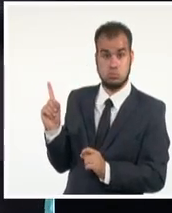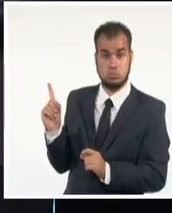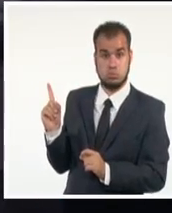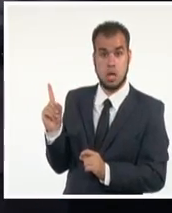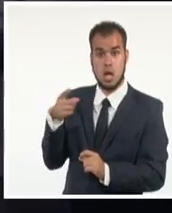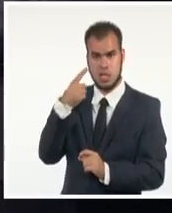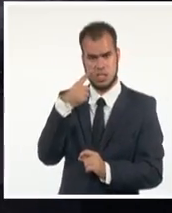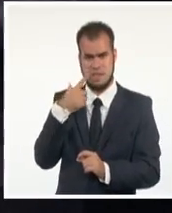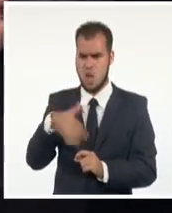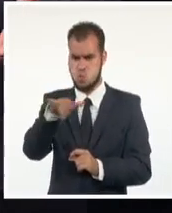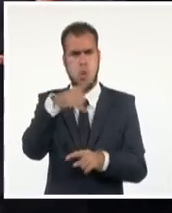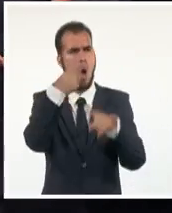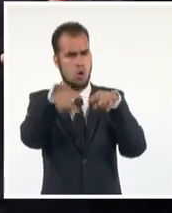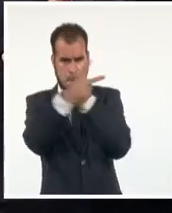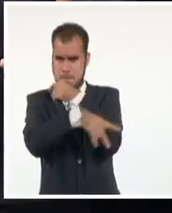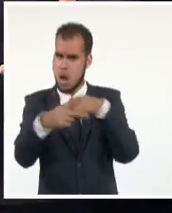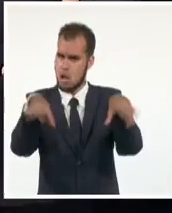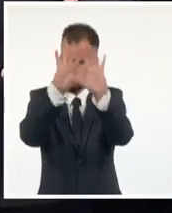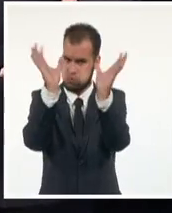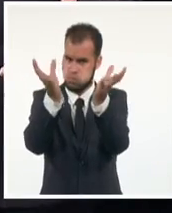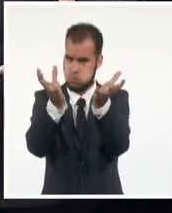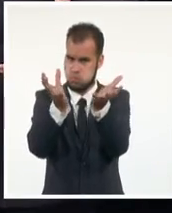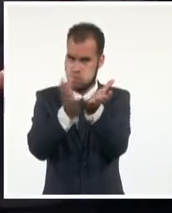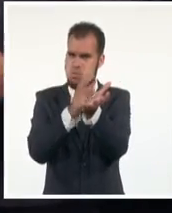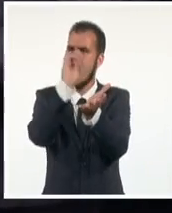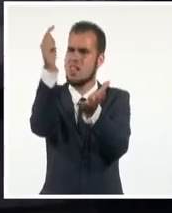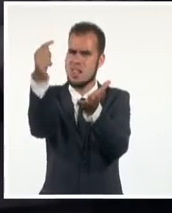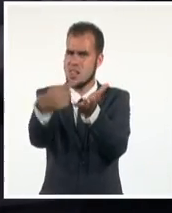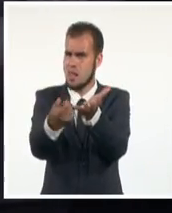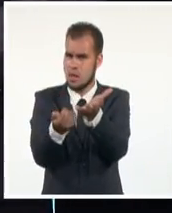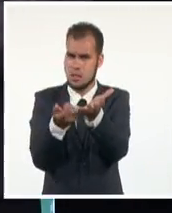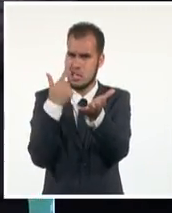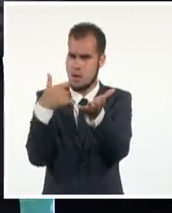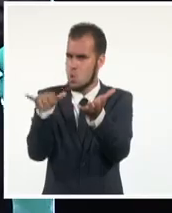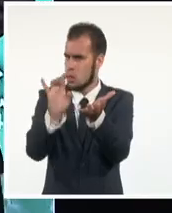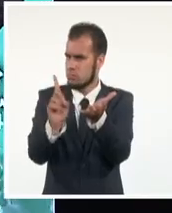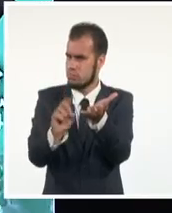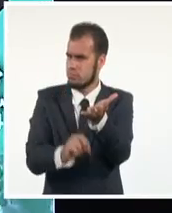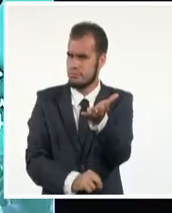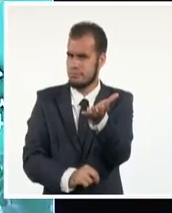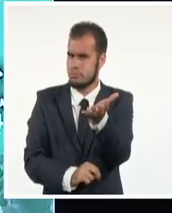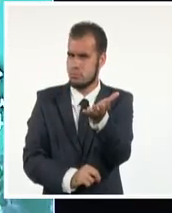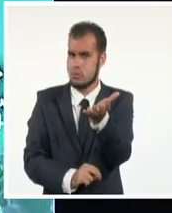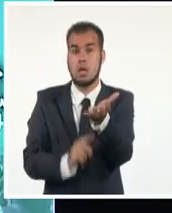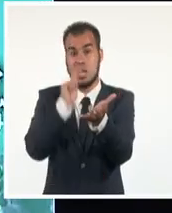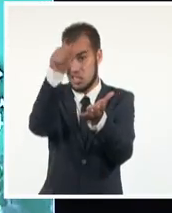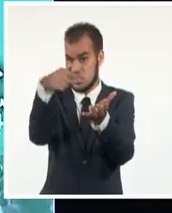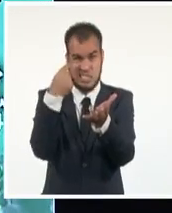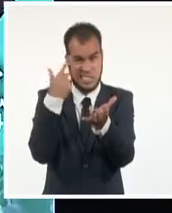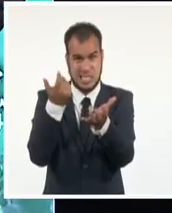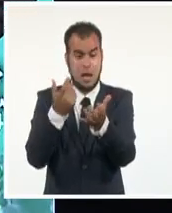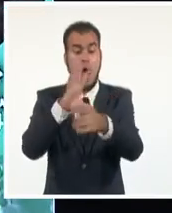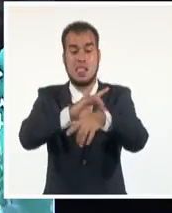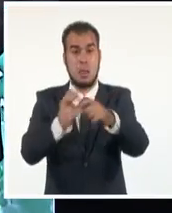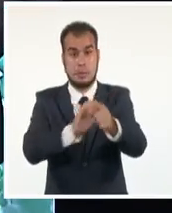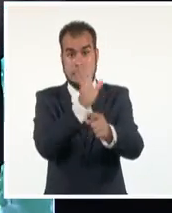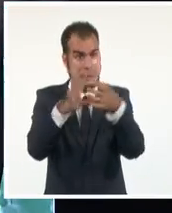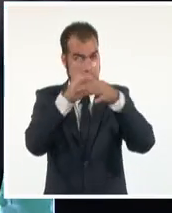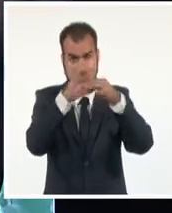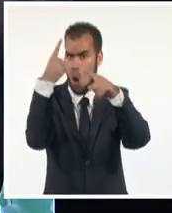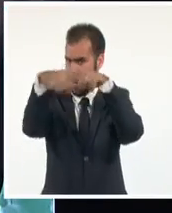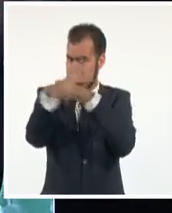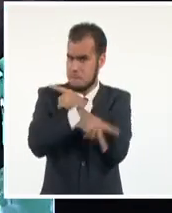ratifique. Por lo tanto, esa intervención sería una violación del derecho internacional. Y además, los casos en los que se ha intentado llevar a la práctica,